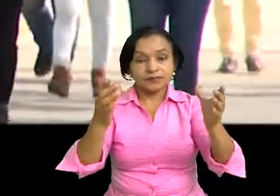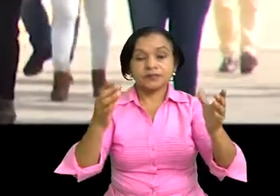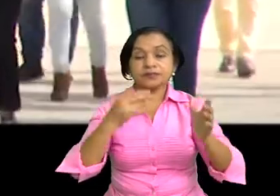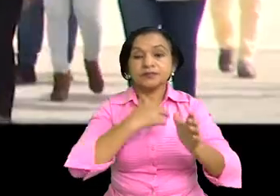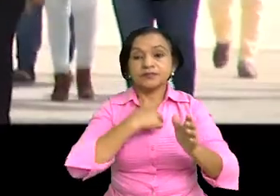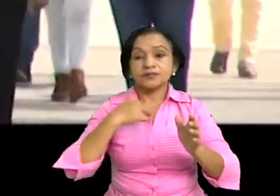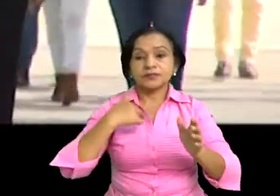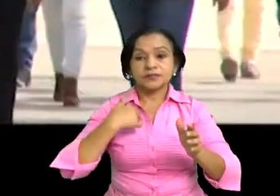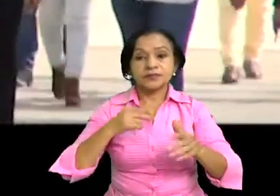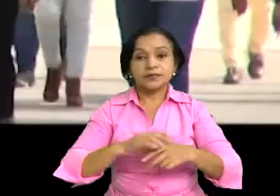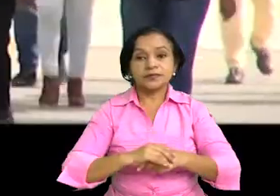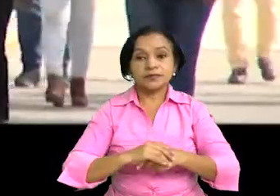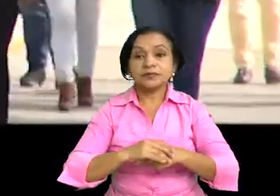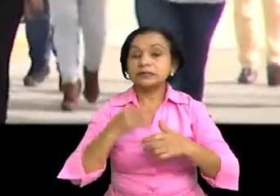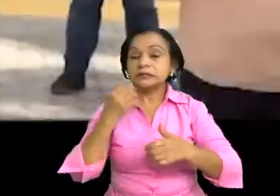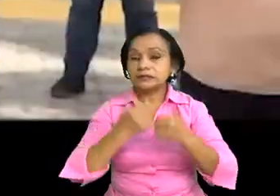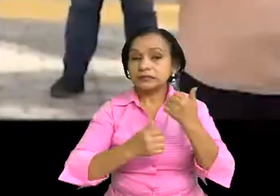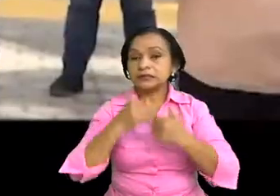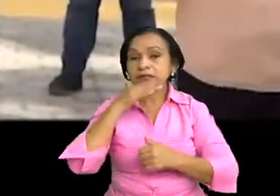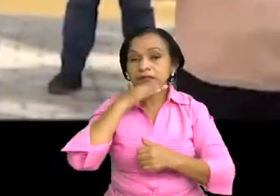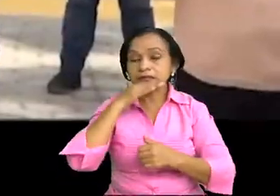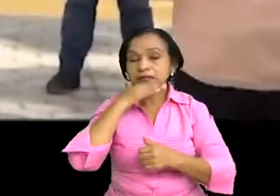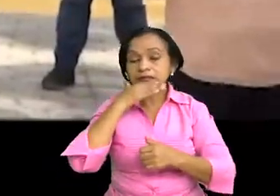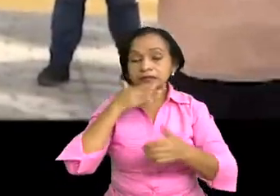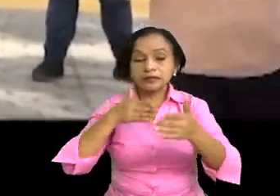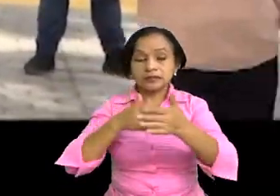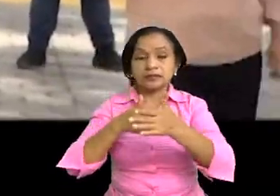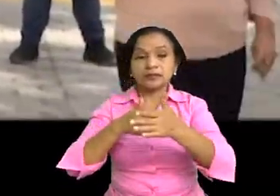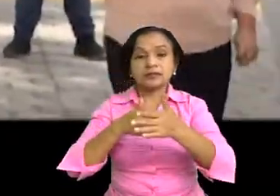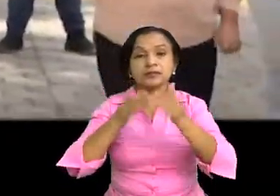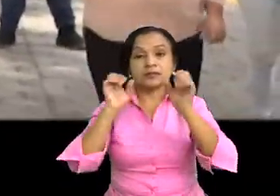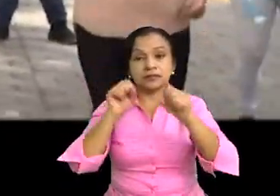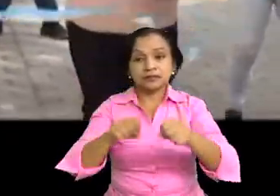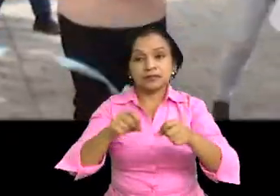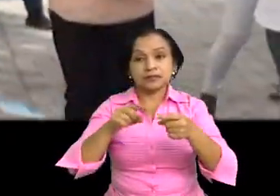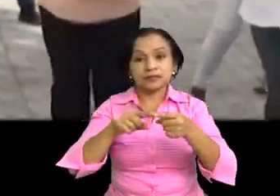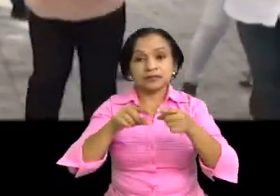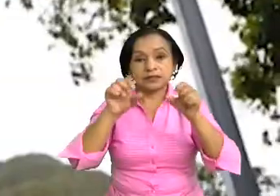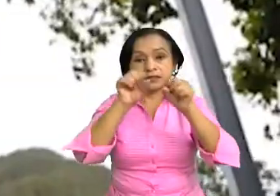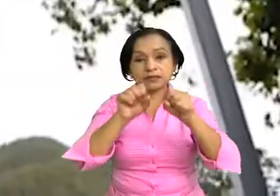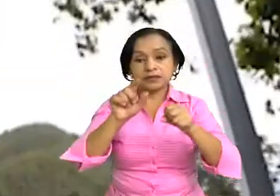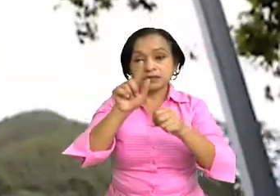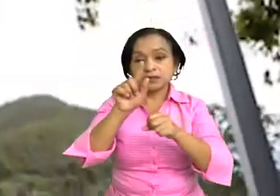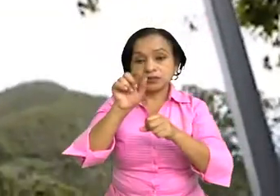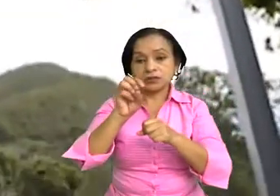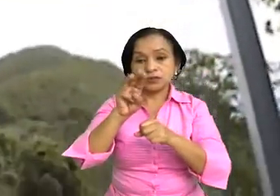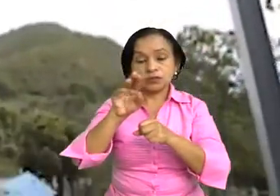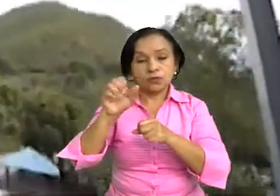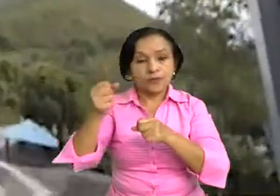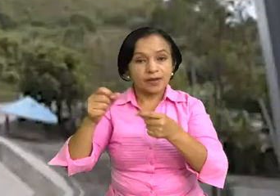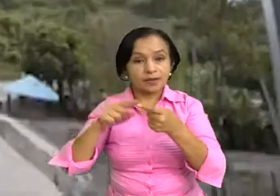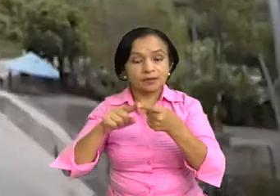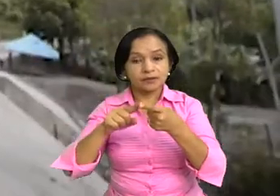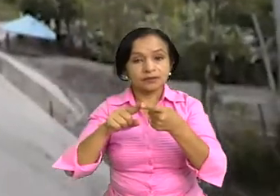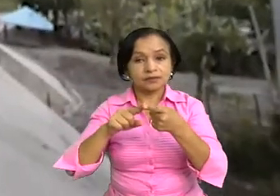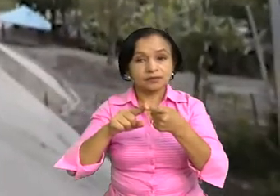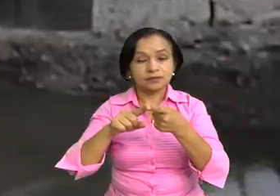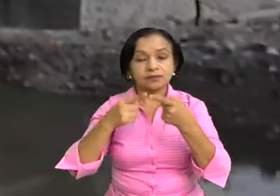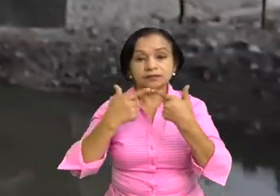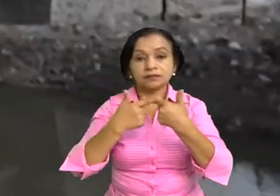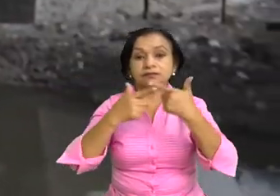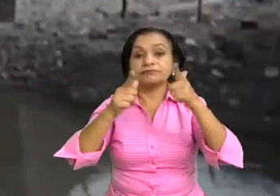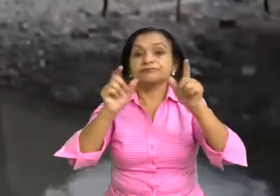estaba amenazando con cortar el acceso desde Santo Tomás y San Pedro del Óvago hacia la